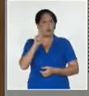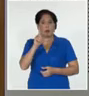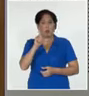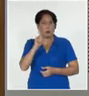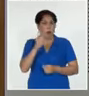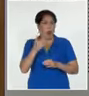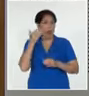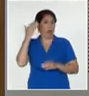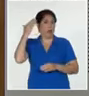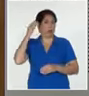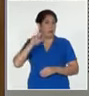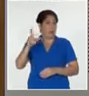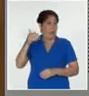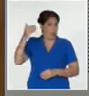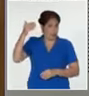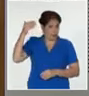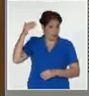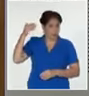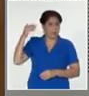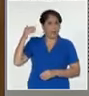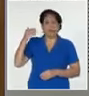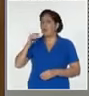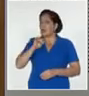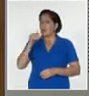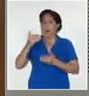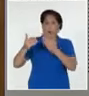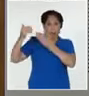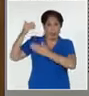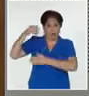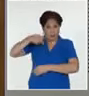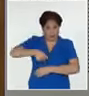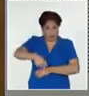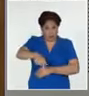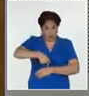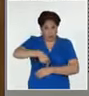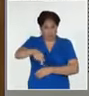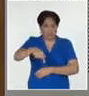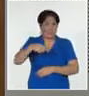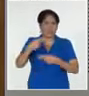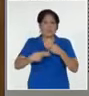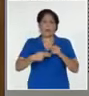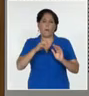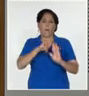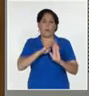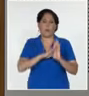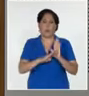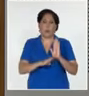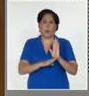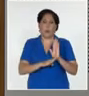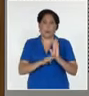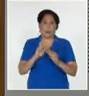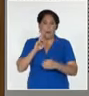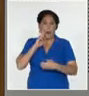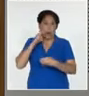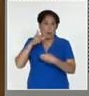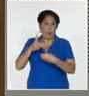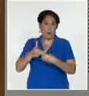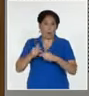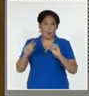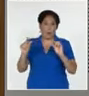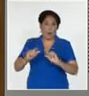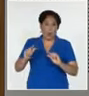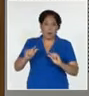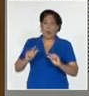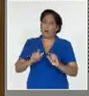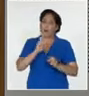esta semana, y en los días transcurridos de esta, se tomaron un grupo de medidas para atenuar las afectaciones y superar